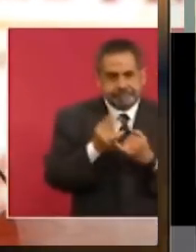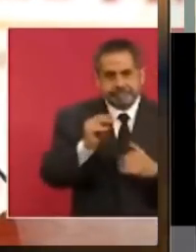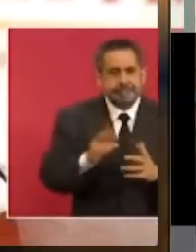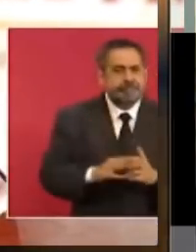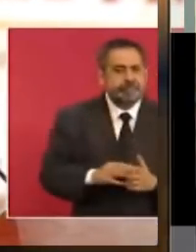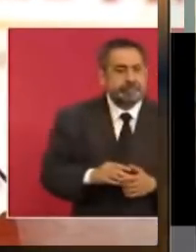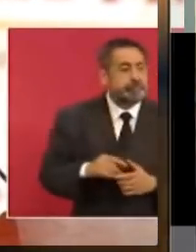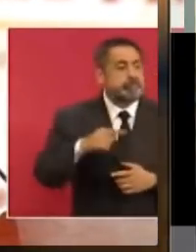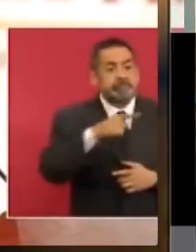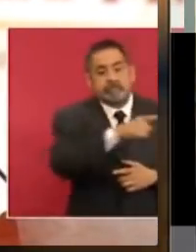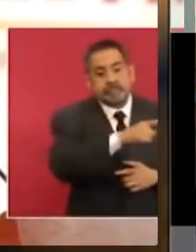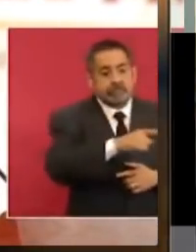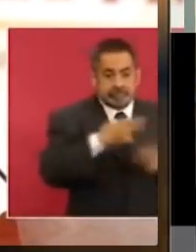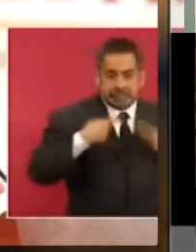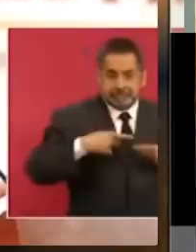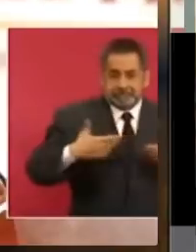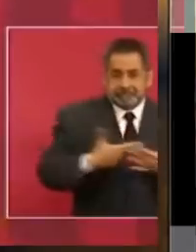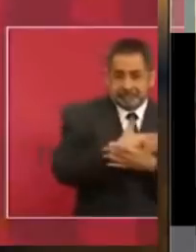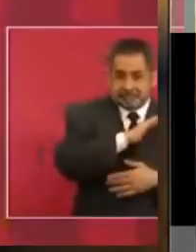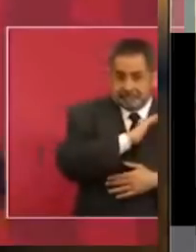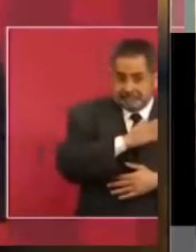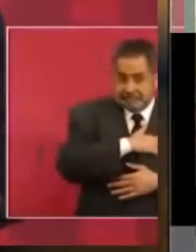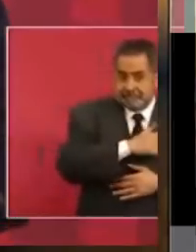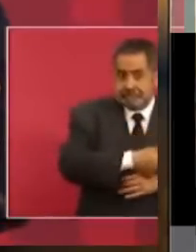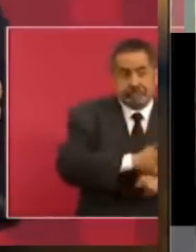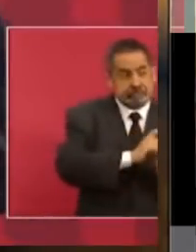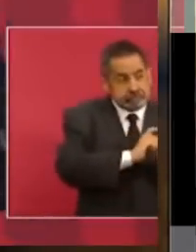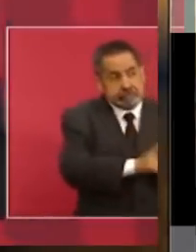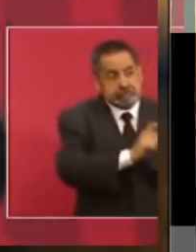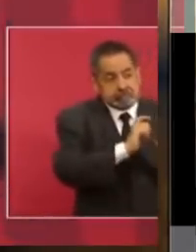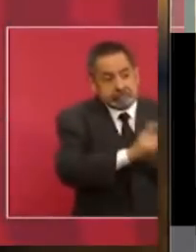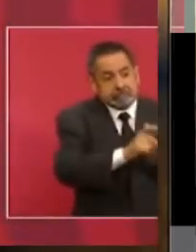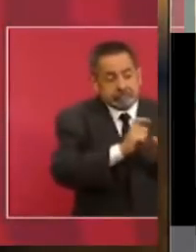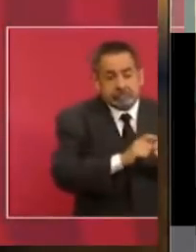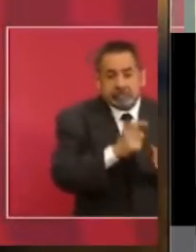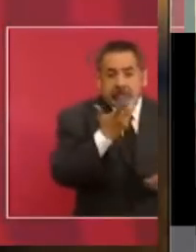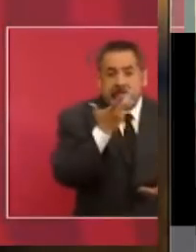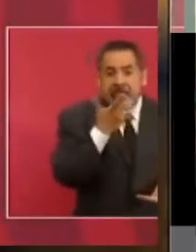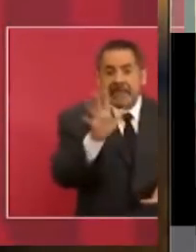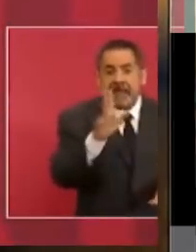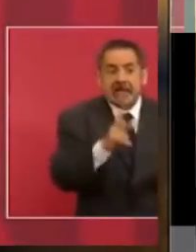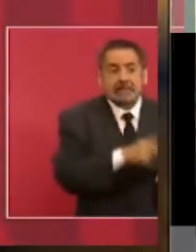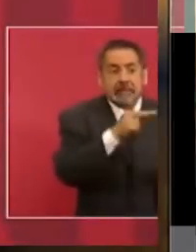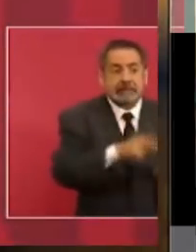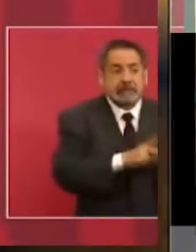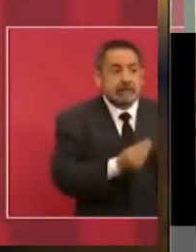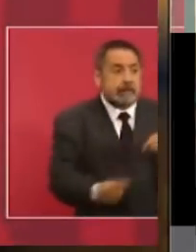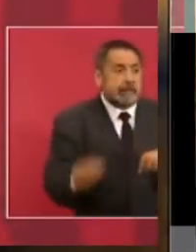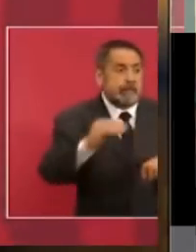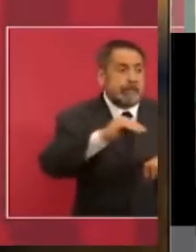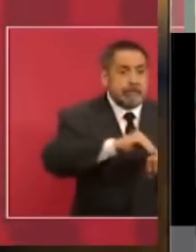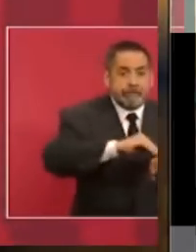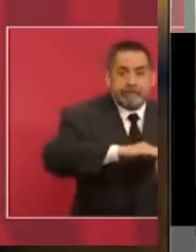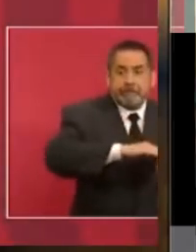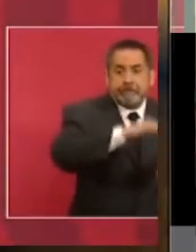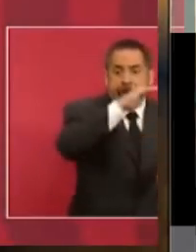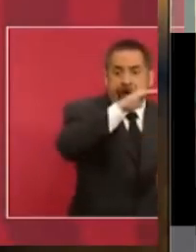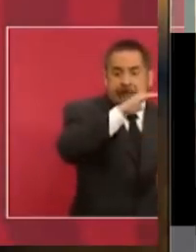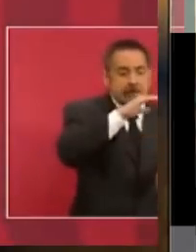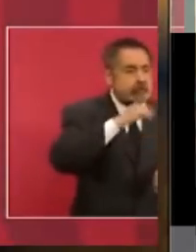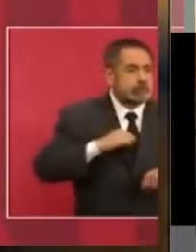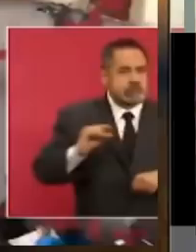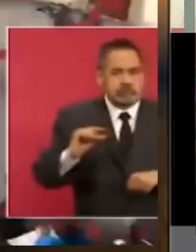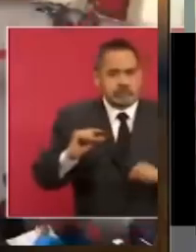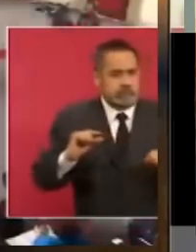están pagando los españoles diez veces más por la luz